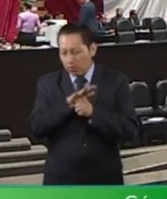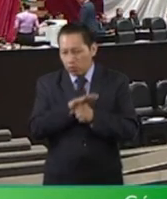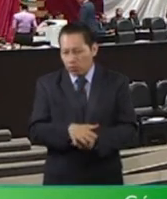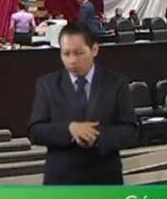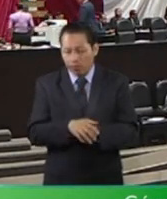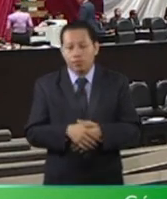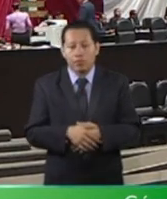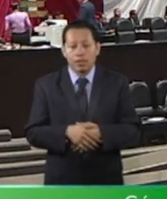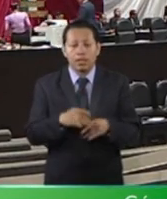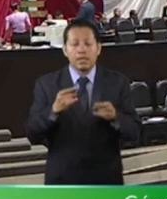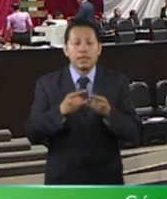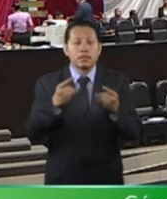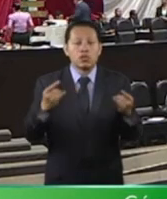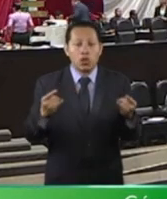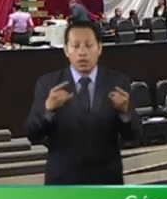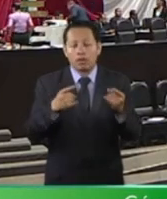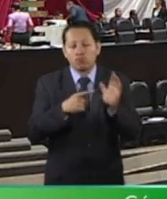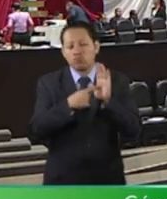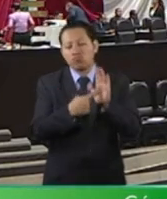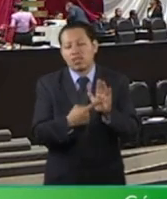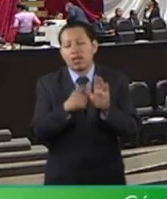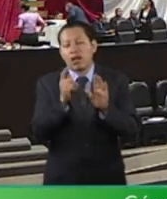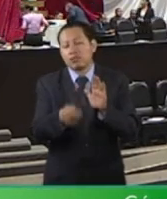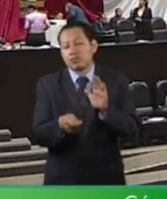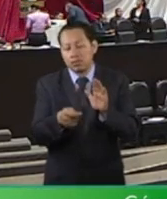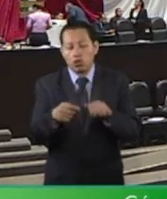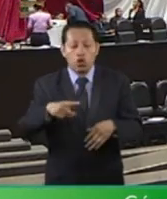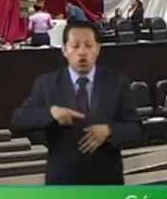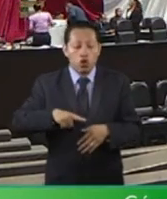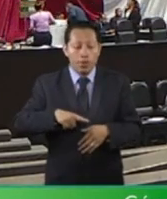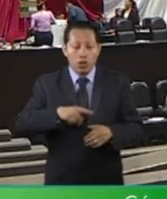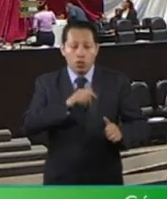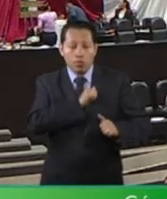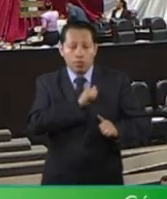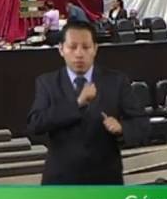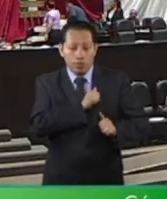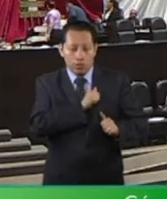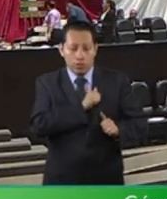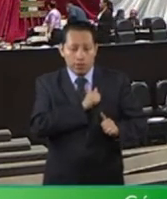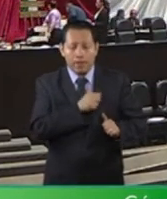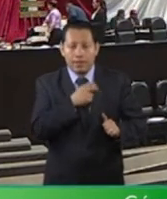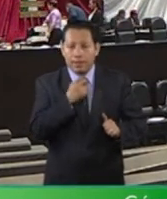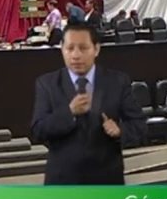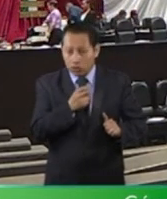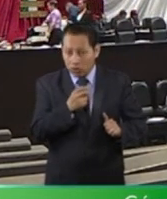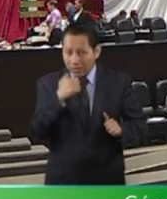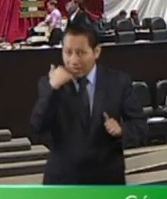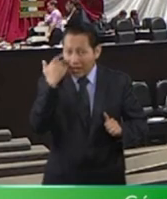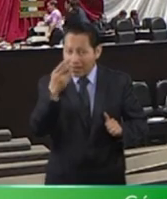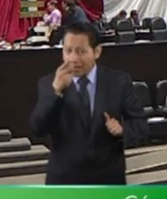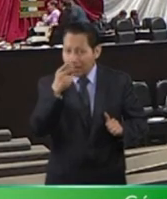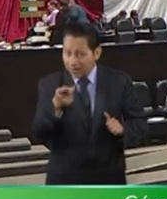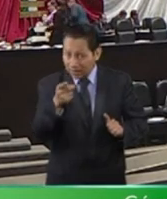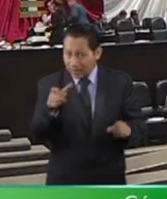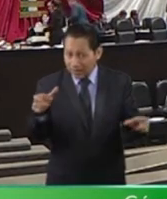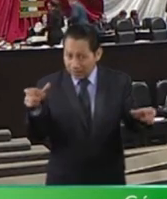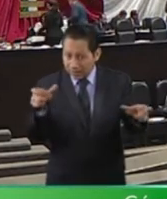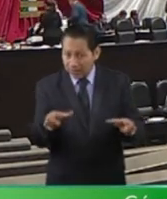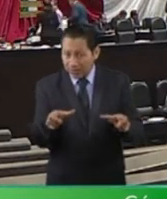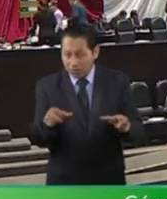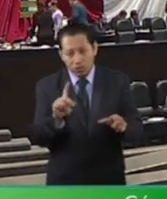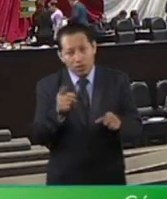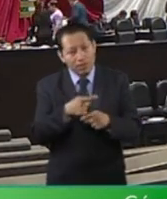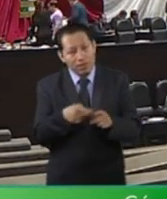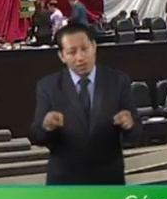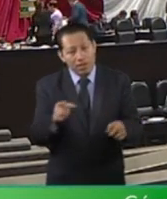La historia nos enseña que un Estado militarizado no es sinónimo de seguridad, sino